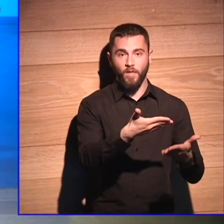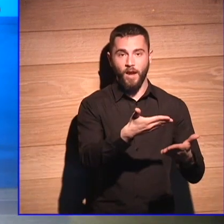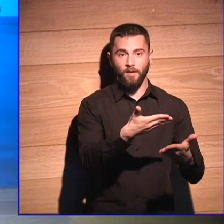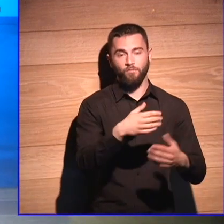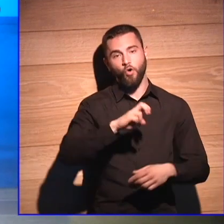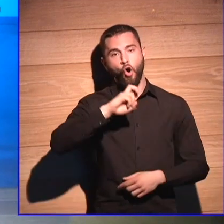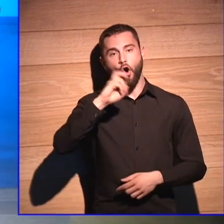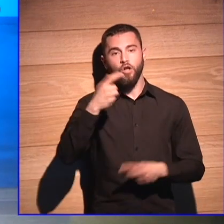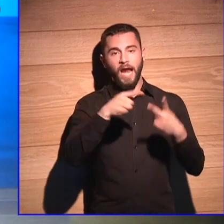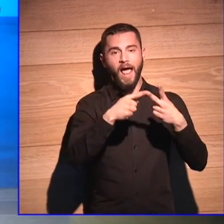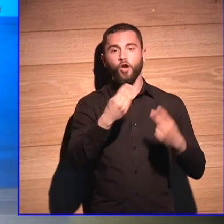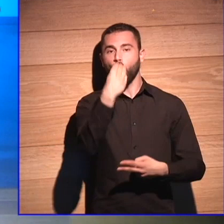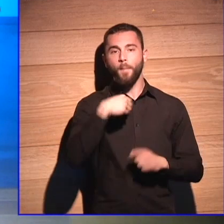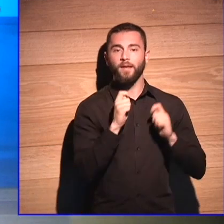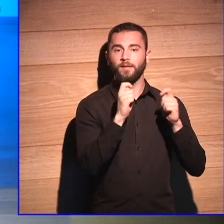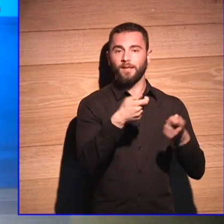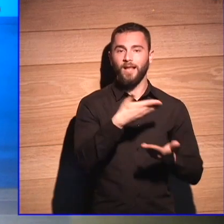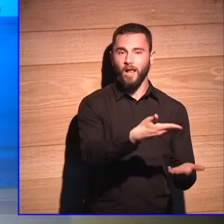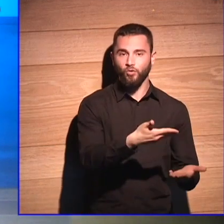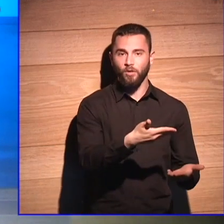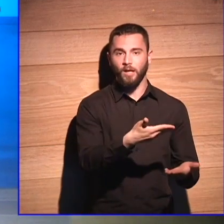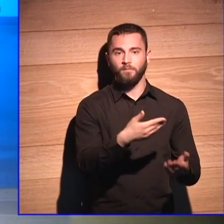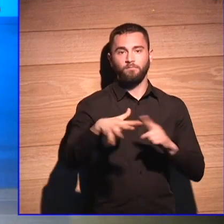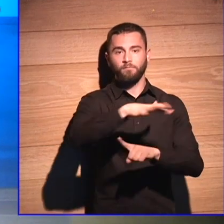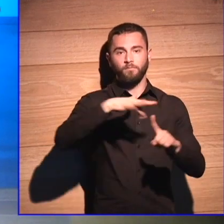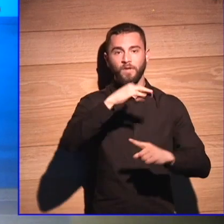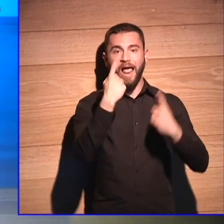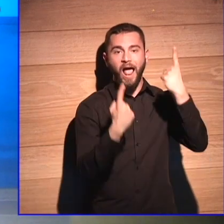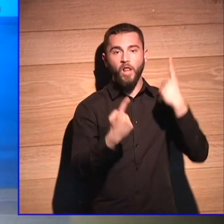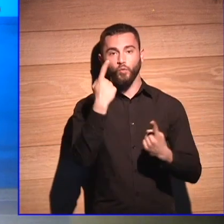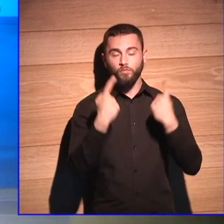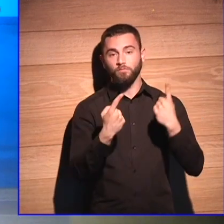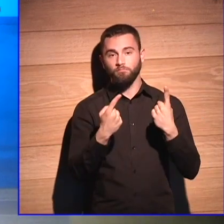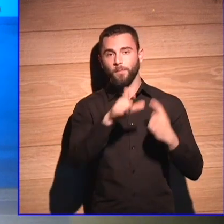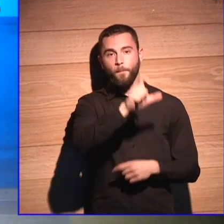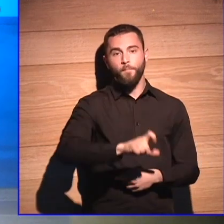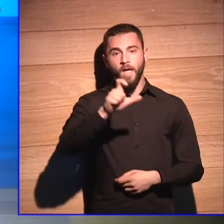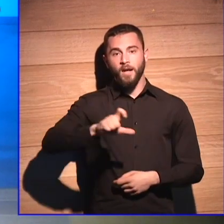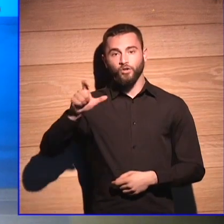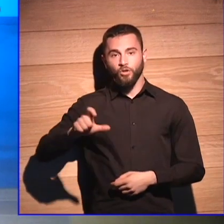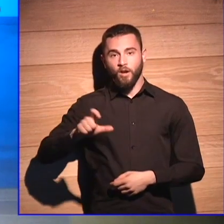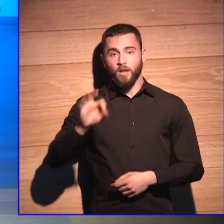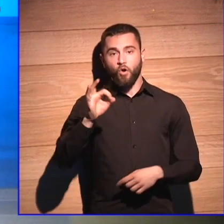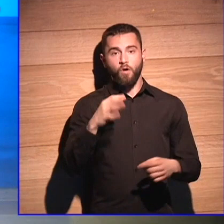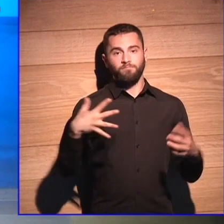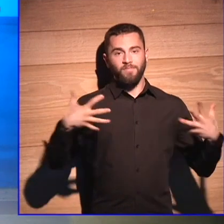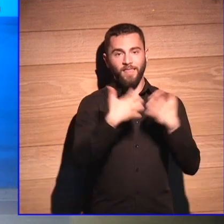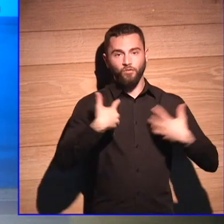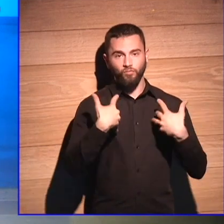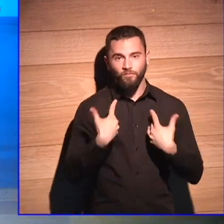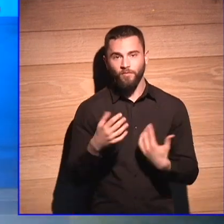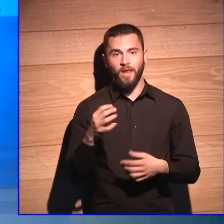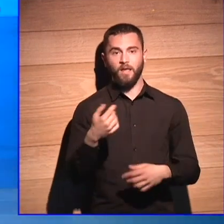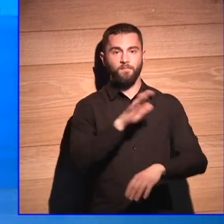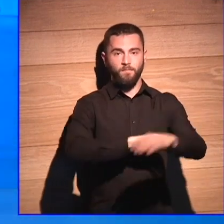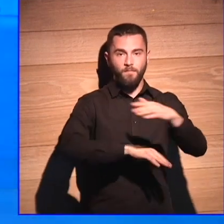comer. En ciertos entornos, ¿no?, en que pues, personas que o bien han sufrido un accidente y no se pueden valer con